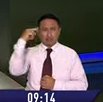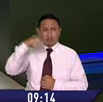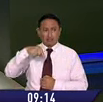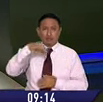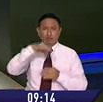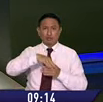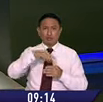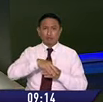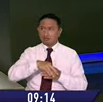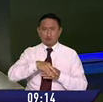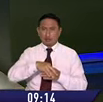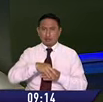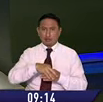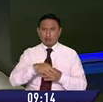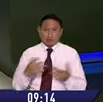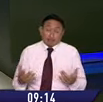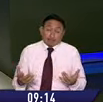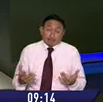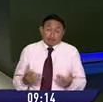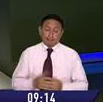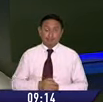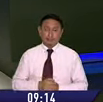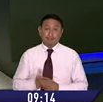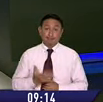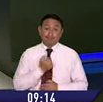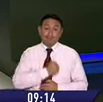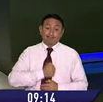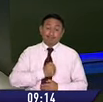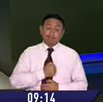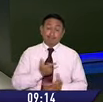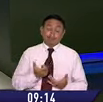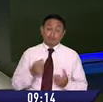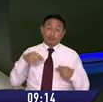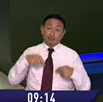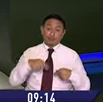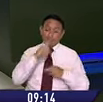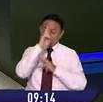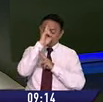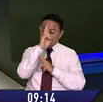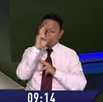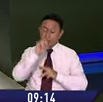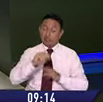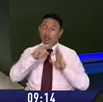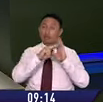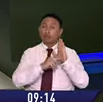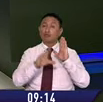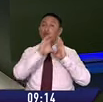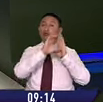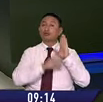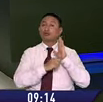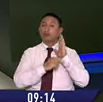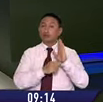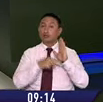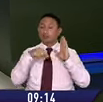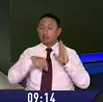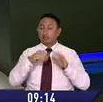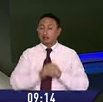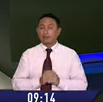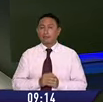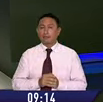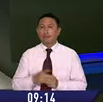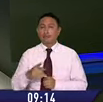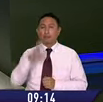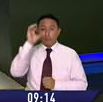los votos y que lamentablemente, a pesar de ello, tendrán que respetar porque es una medida constitucional. Esta es una de las